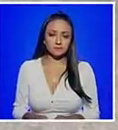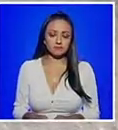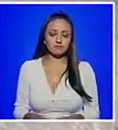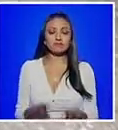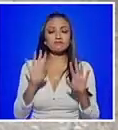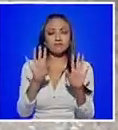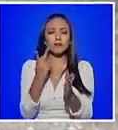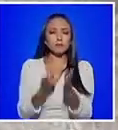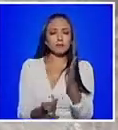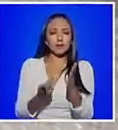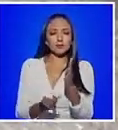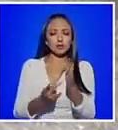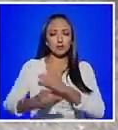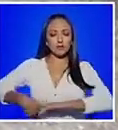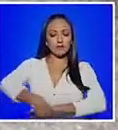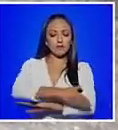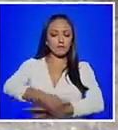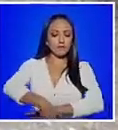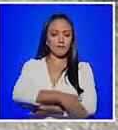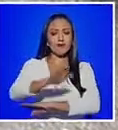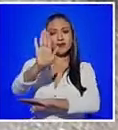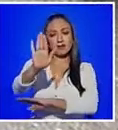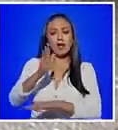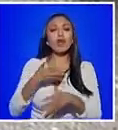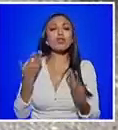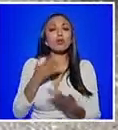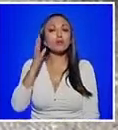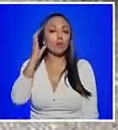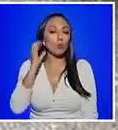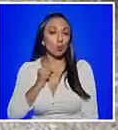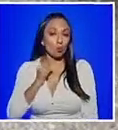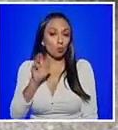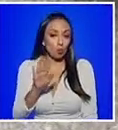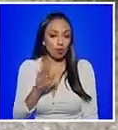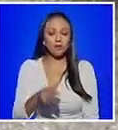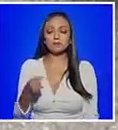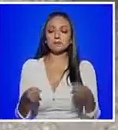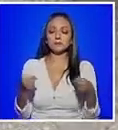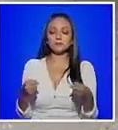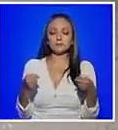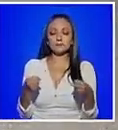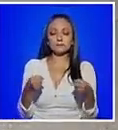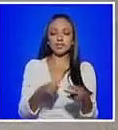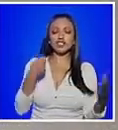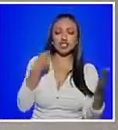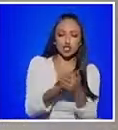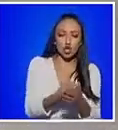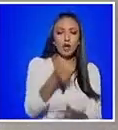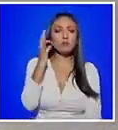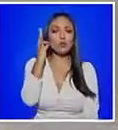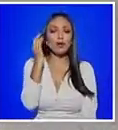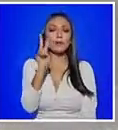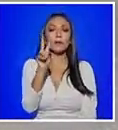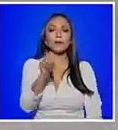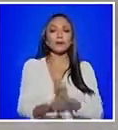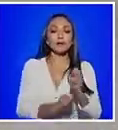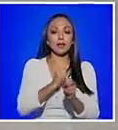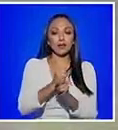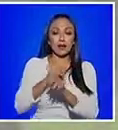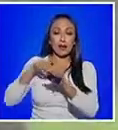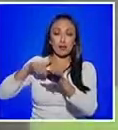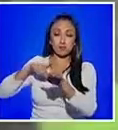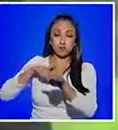El accidente ocurrió en la avenida González Suárez y Ramayana. El vehículo atropelló a la joven de 20 años y la